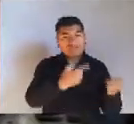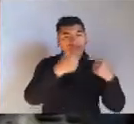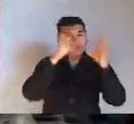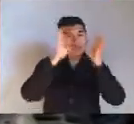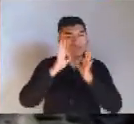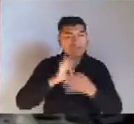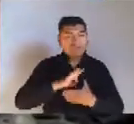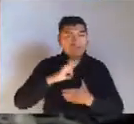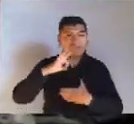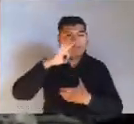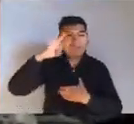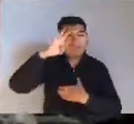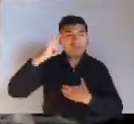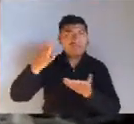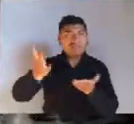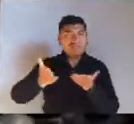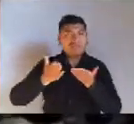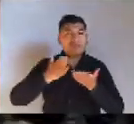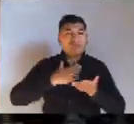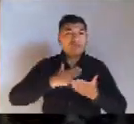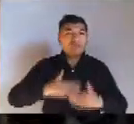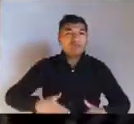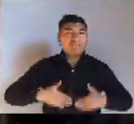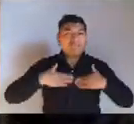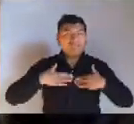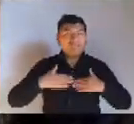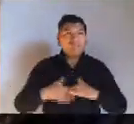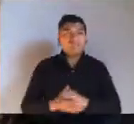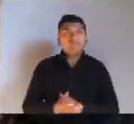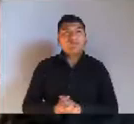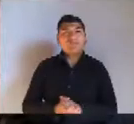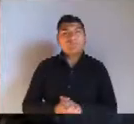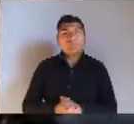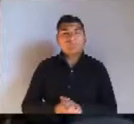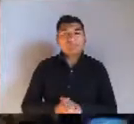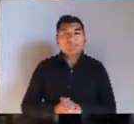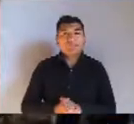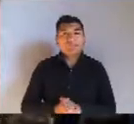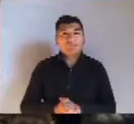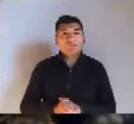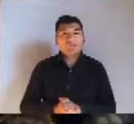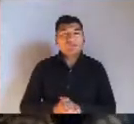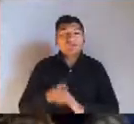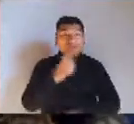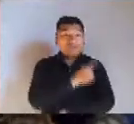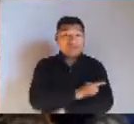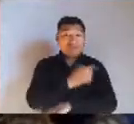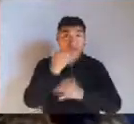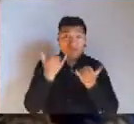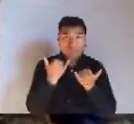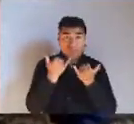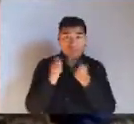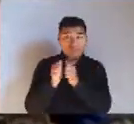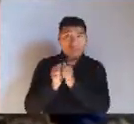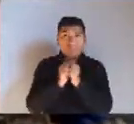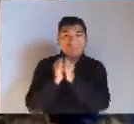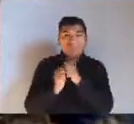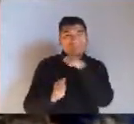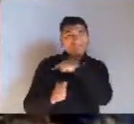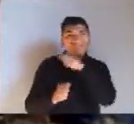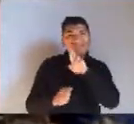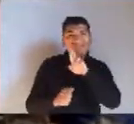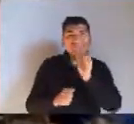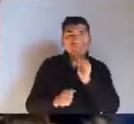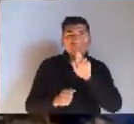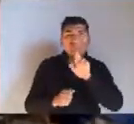espiritual a llenar mi vida. El día de hoy estamos en compañía de Raúl